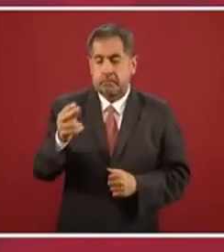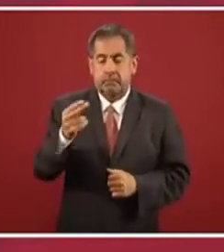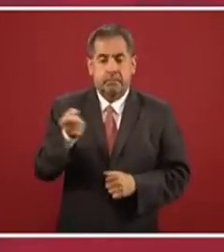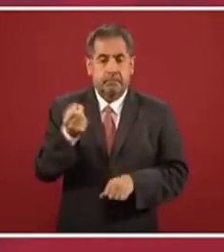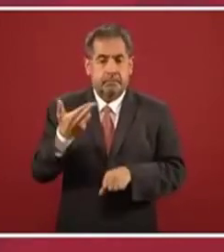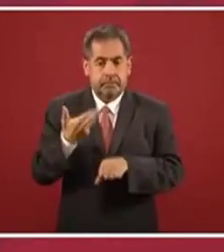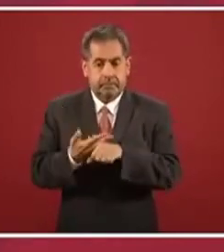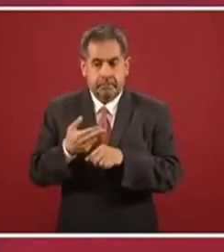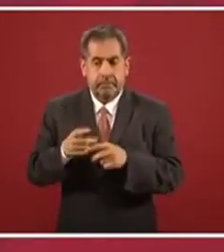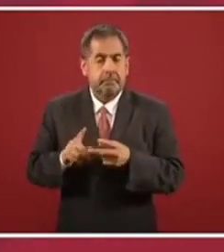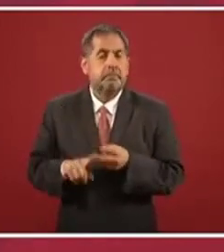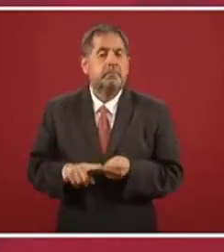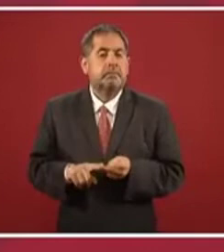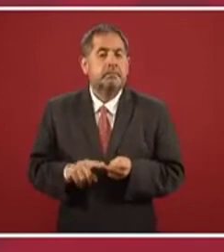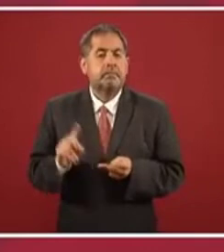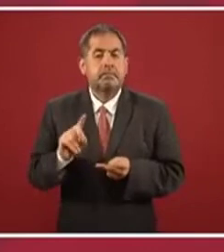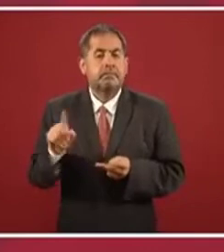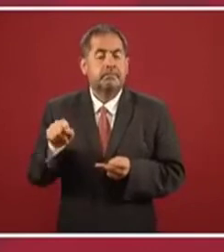subsecretarios, de